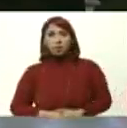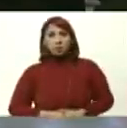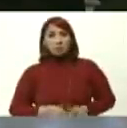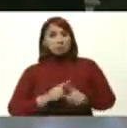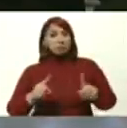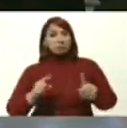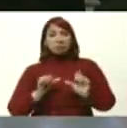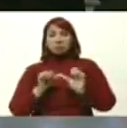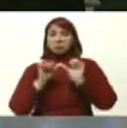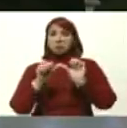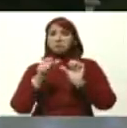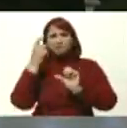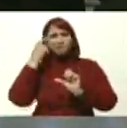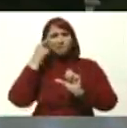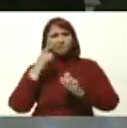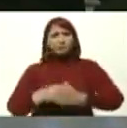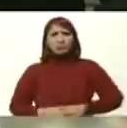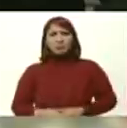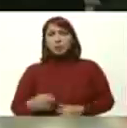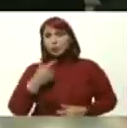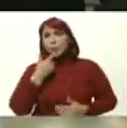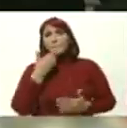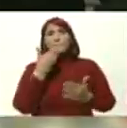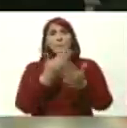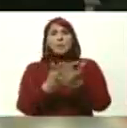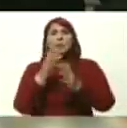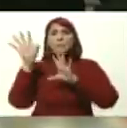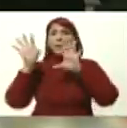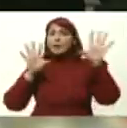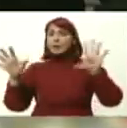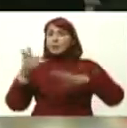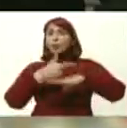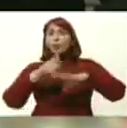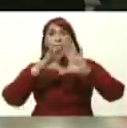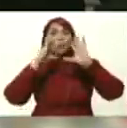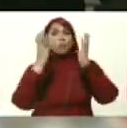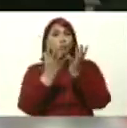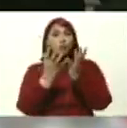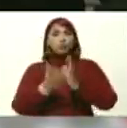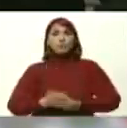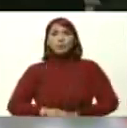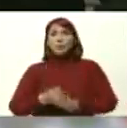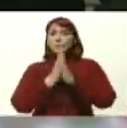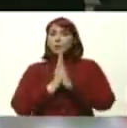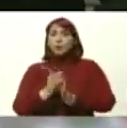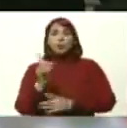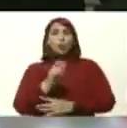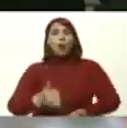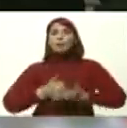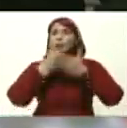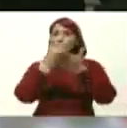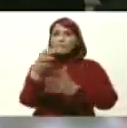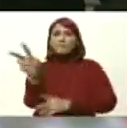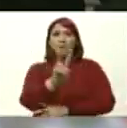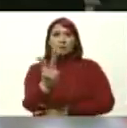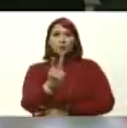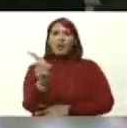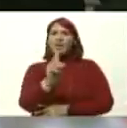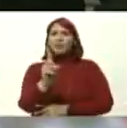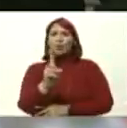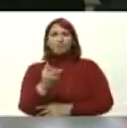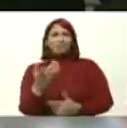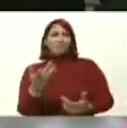va a continuar. Así que yo le pido a los países, a los gobiernos del mundo, que si no va a ayudar, no